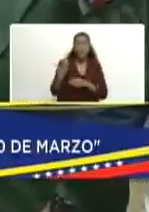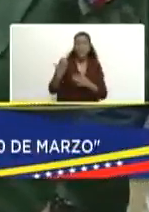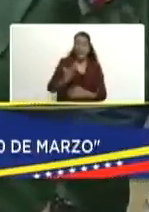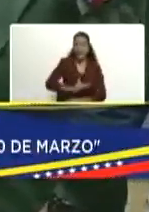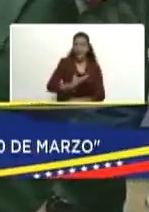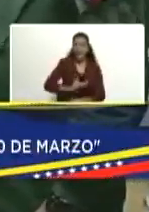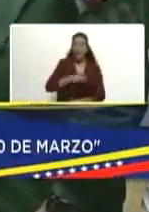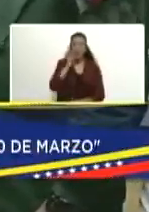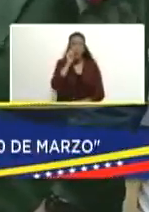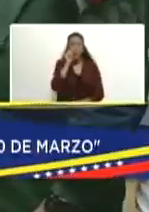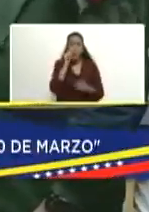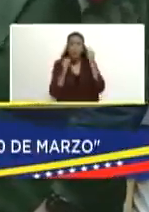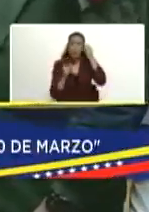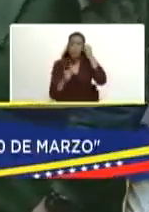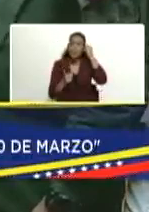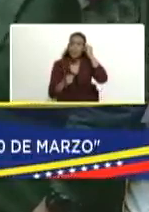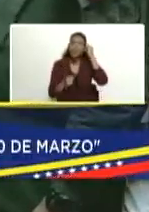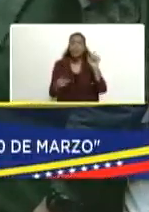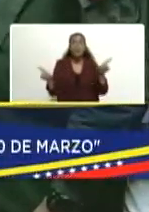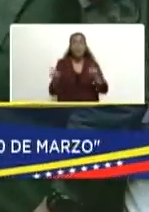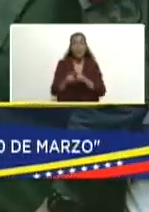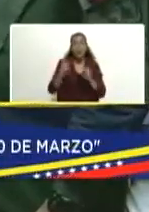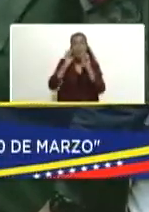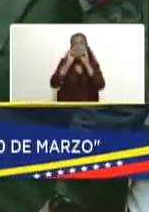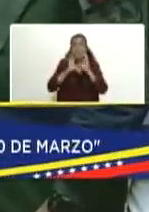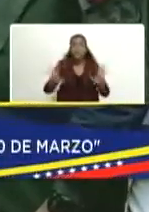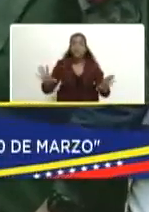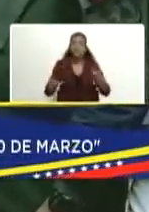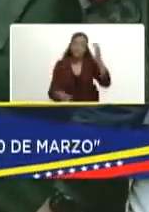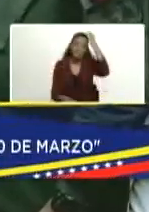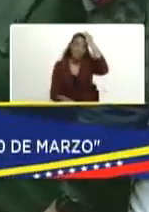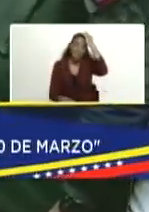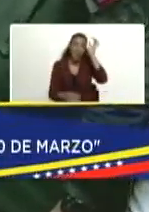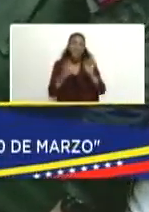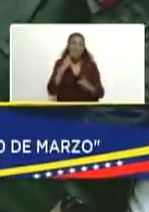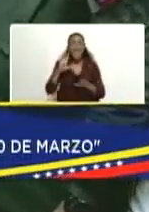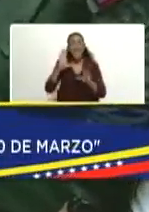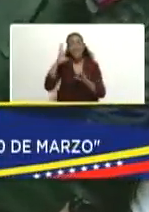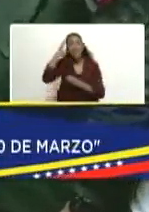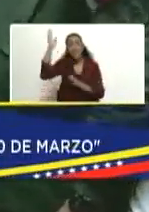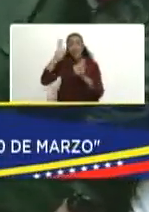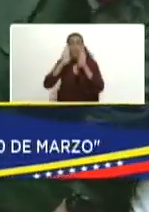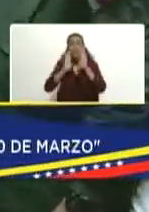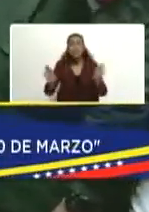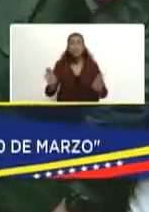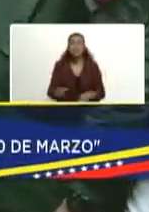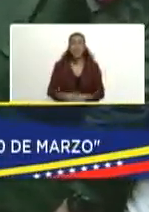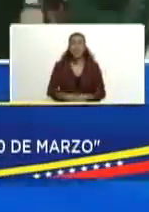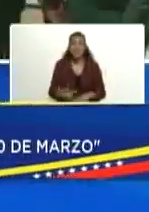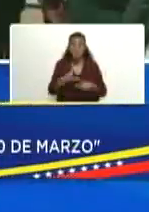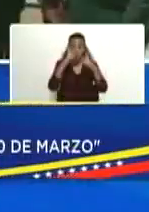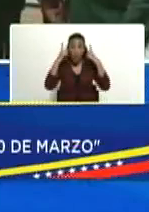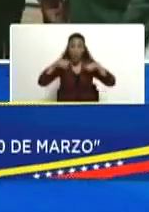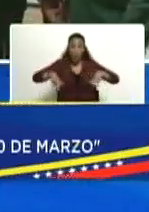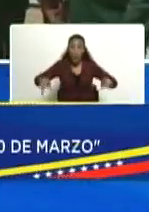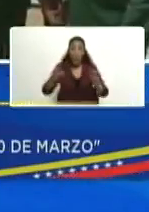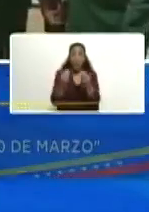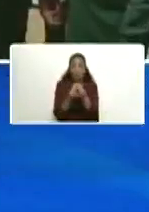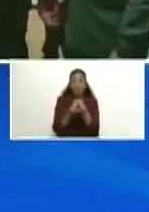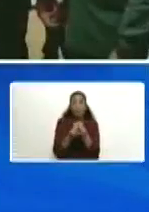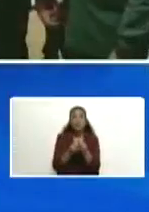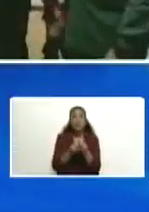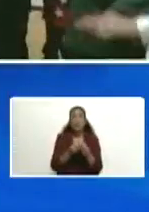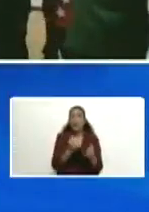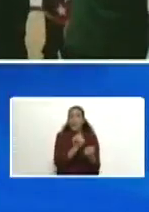Suárez Maldonado, son bendiciones para usted. Es mucho amor para usted. Que Dios los bendiga, presidente. Y bueno, desde aquí, desde La Guaira, juntos por